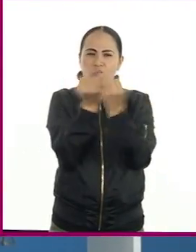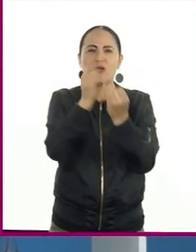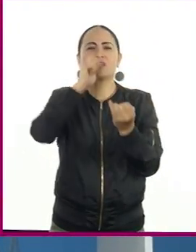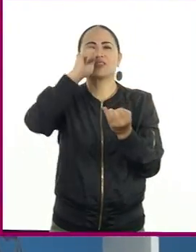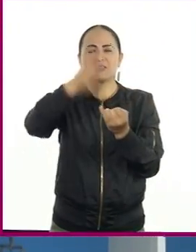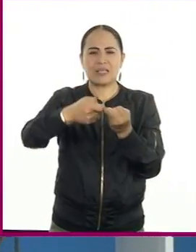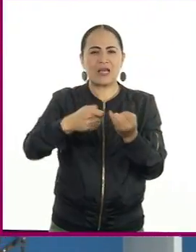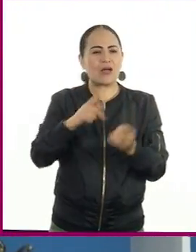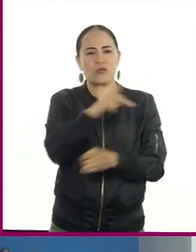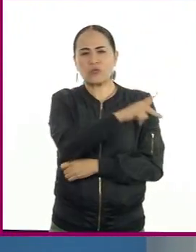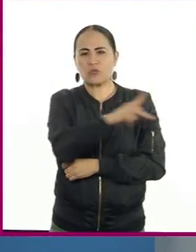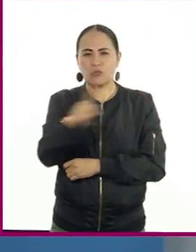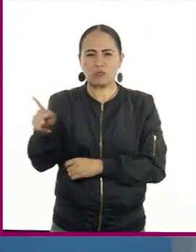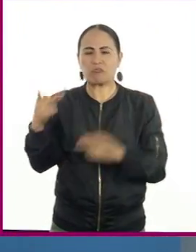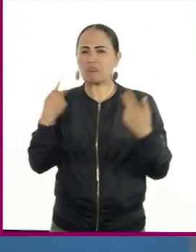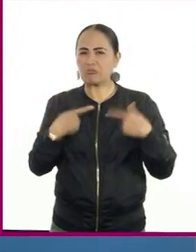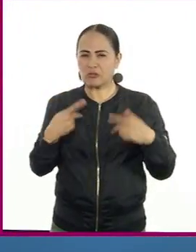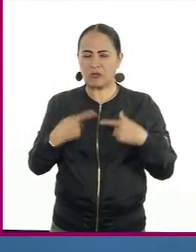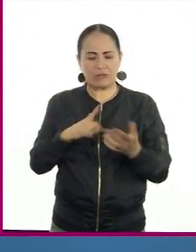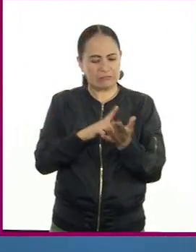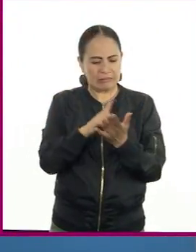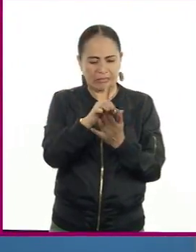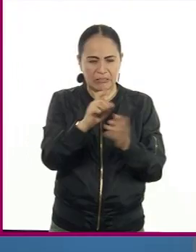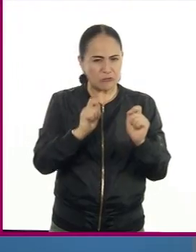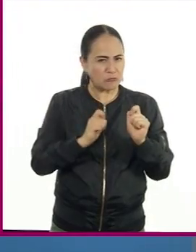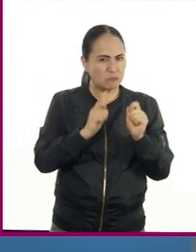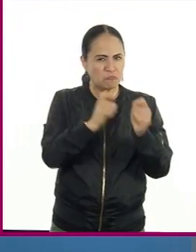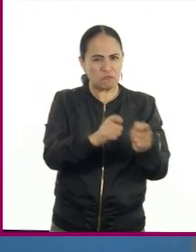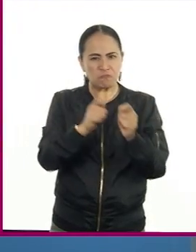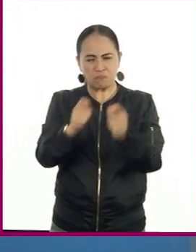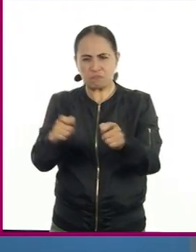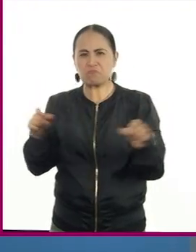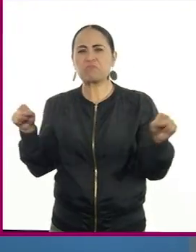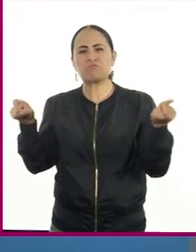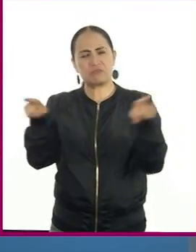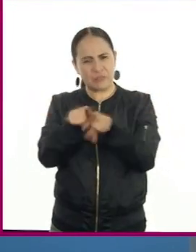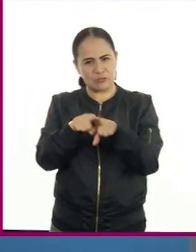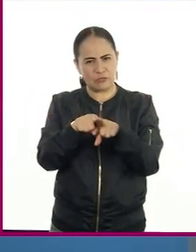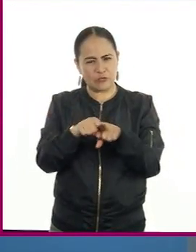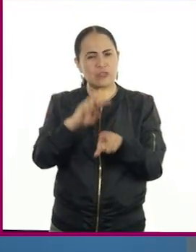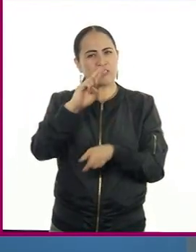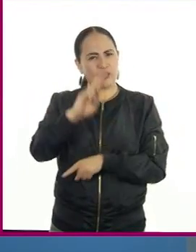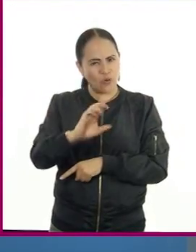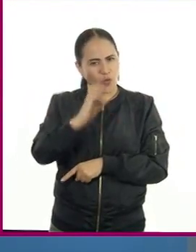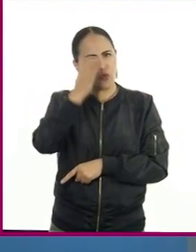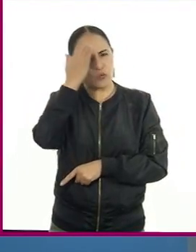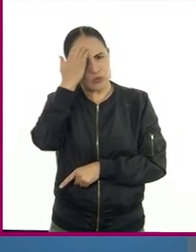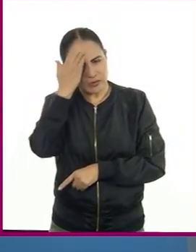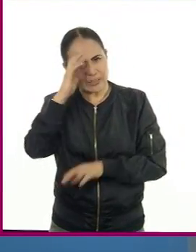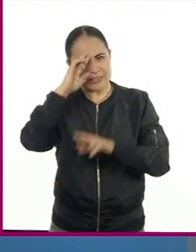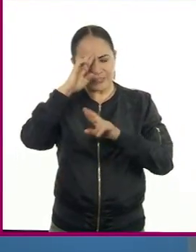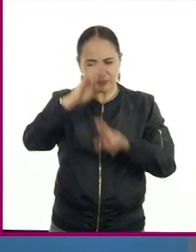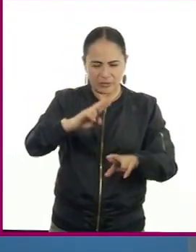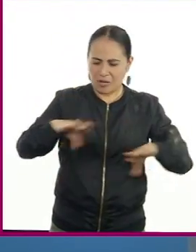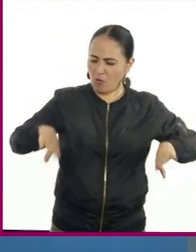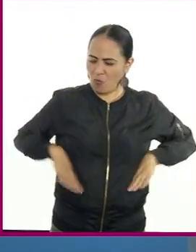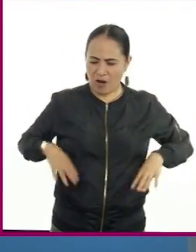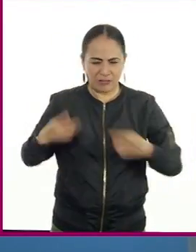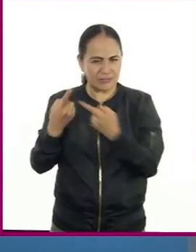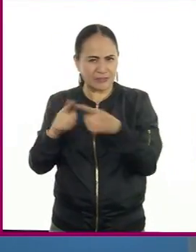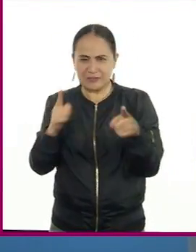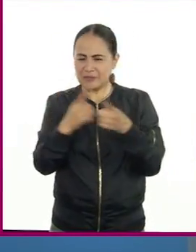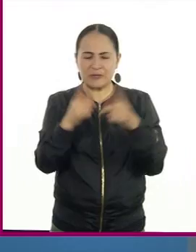a todas las personas, reconociendo y respetando la diversidad y la diferencia.